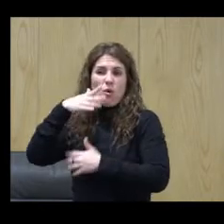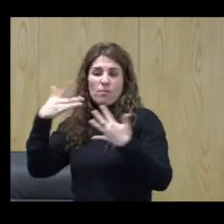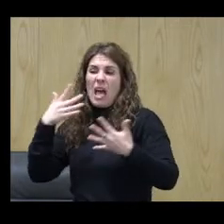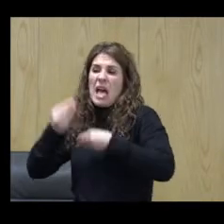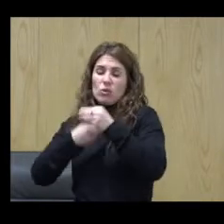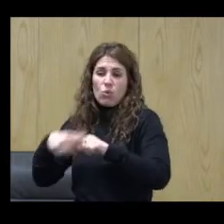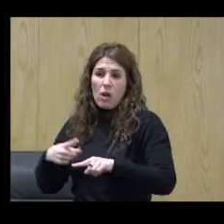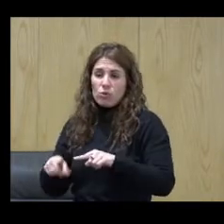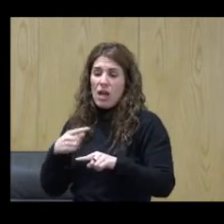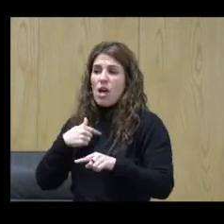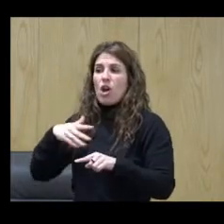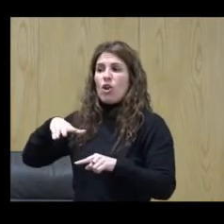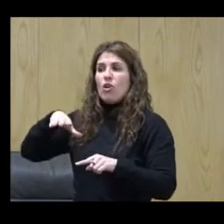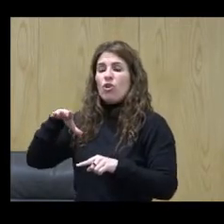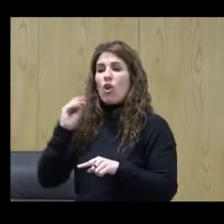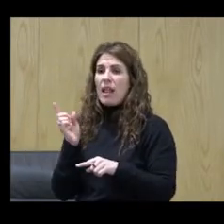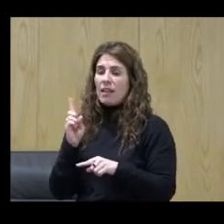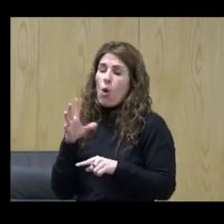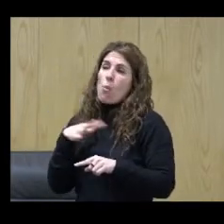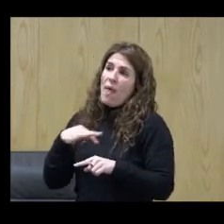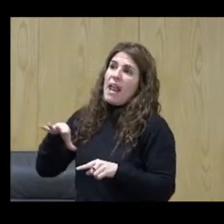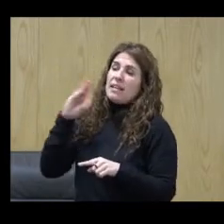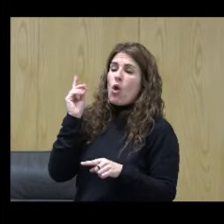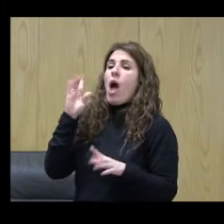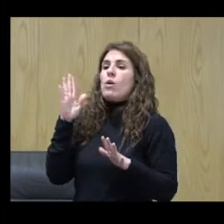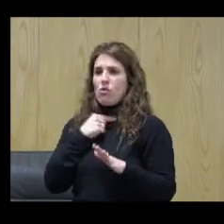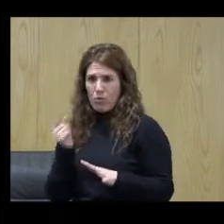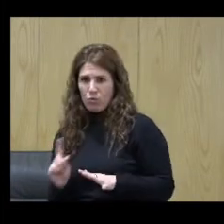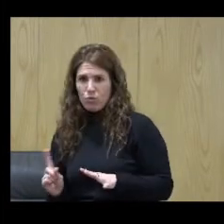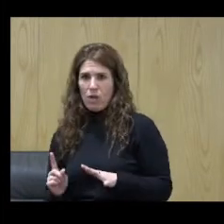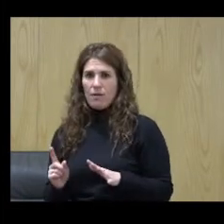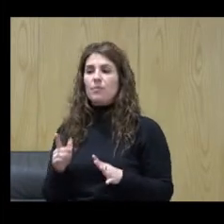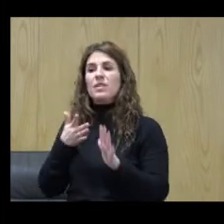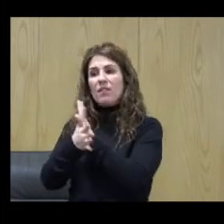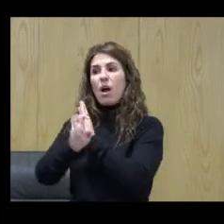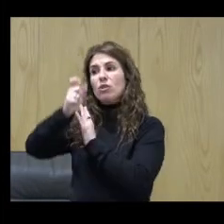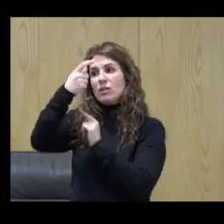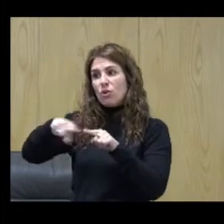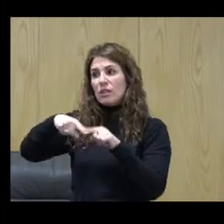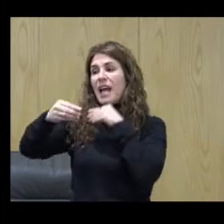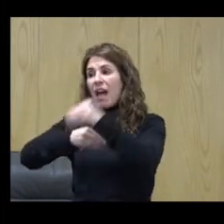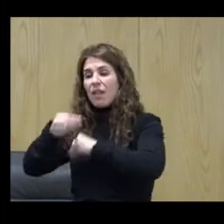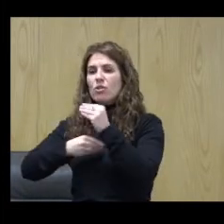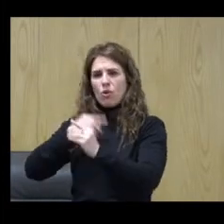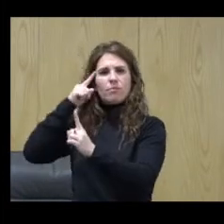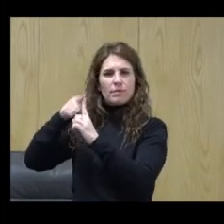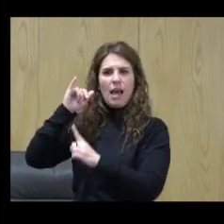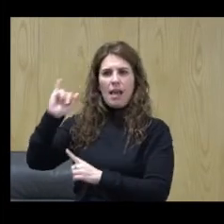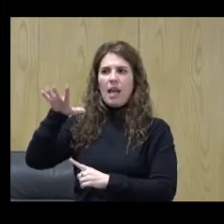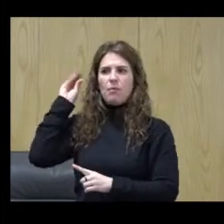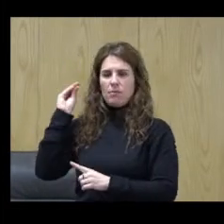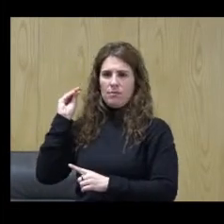entender aunque no la apruebe, ¿no? Entonces estoy entendiendo las metas que otras personas hacen cuando hacen las cosas, ¿no? Las apruebes